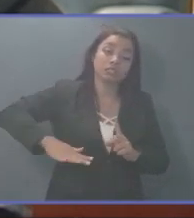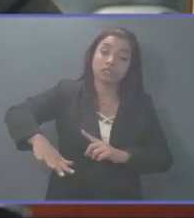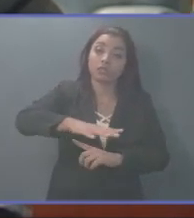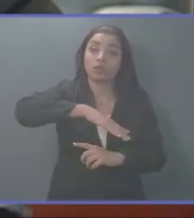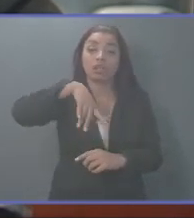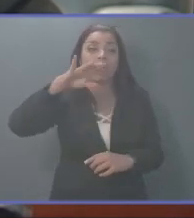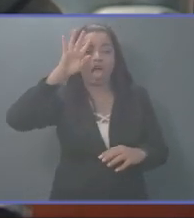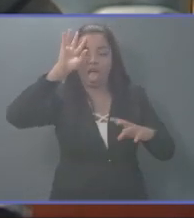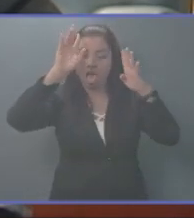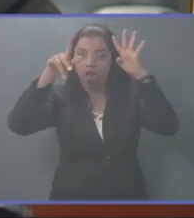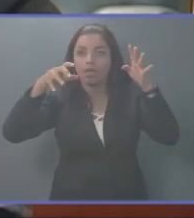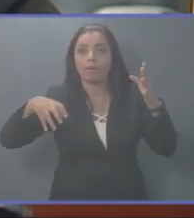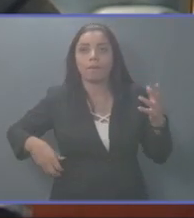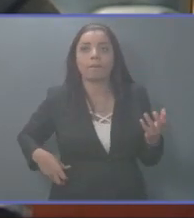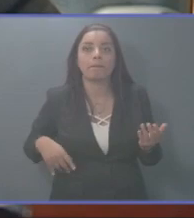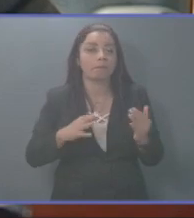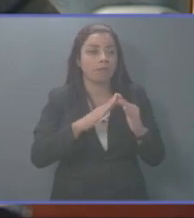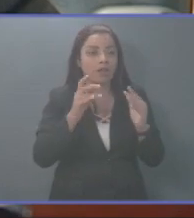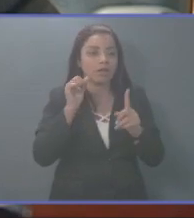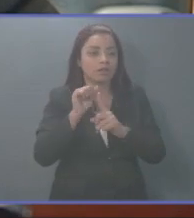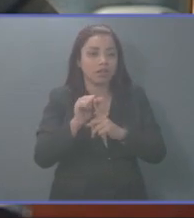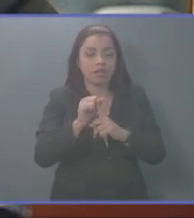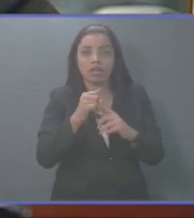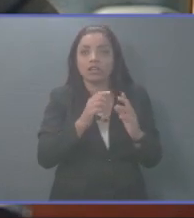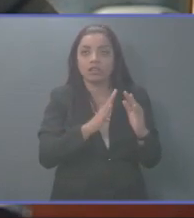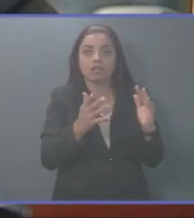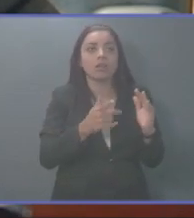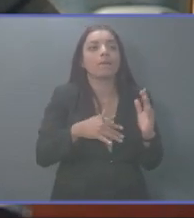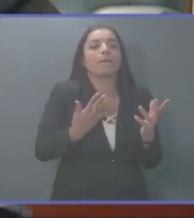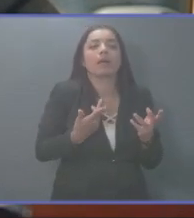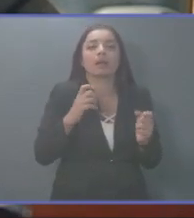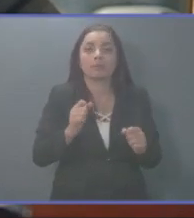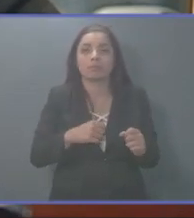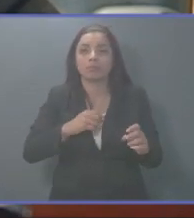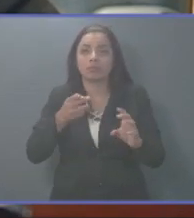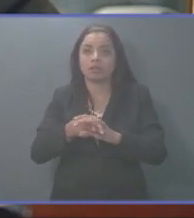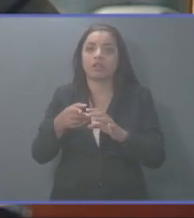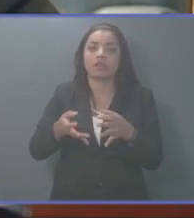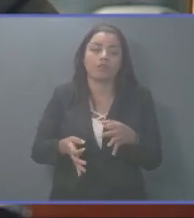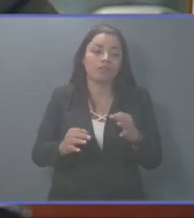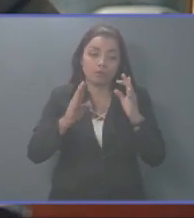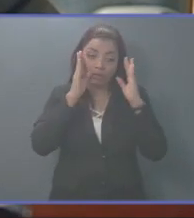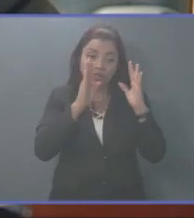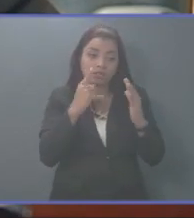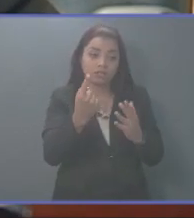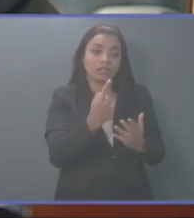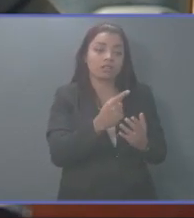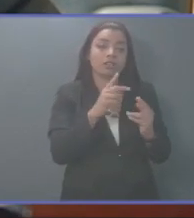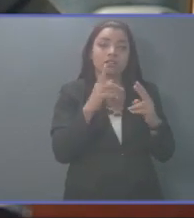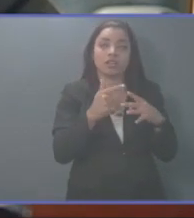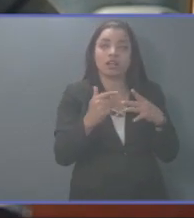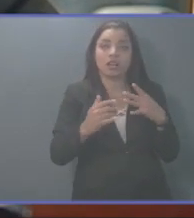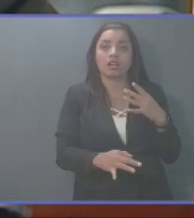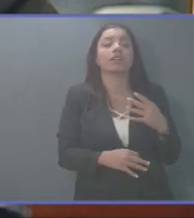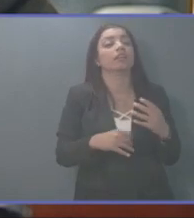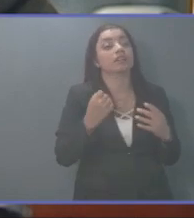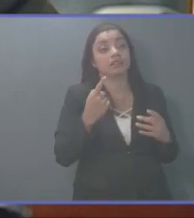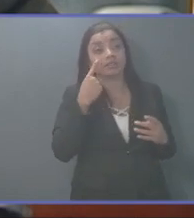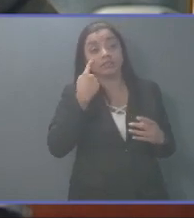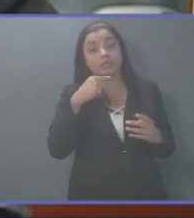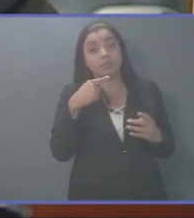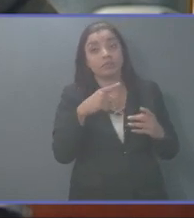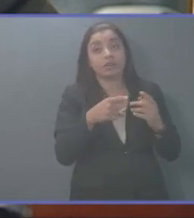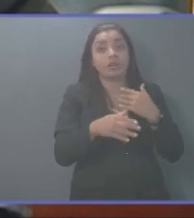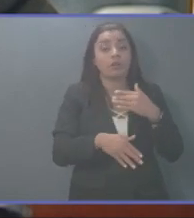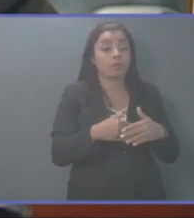riesgo de desplazamiento forzado por medios engañosos o fraudulentos con la finalidad de acceder a los mecanismos de atención y protección a los que se refiere esta ley, se revocará las medidas que